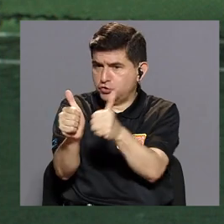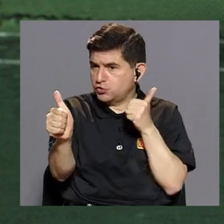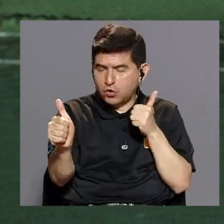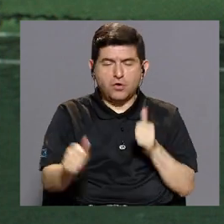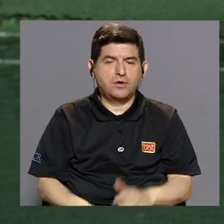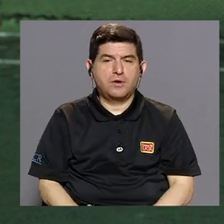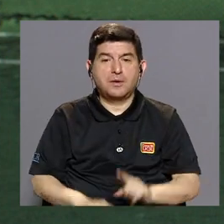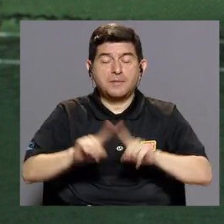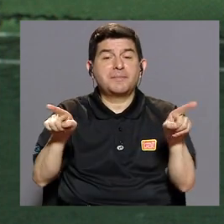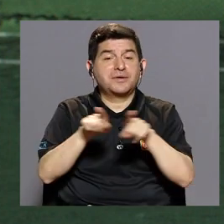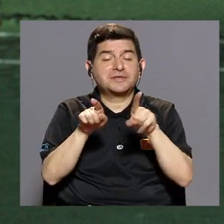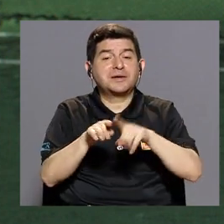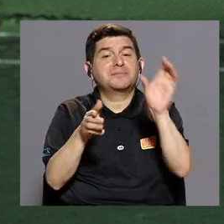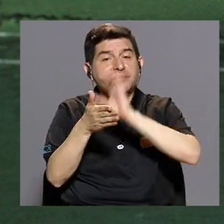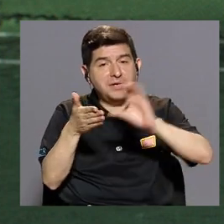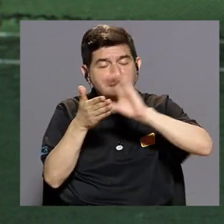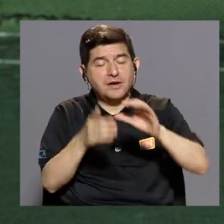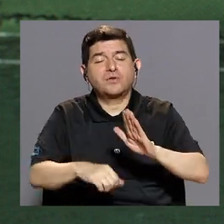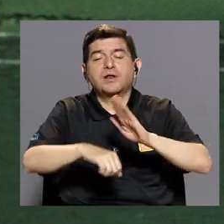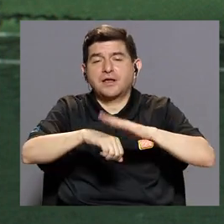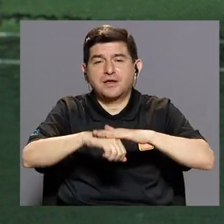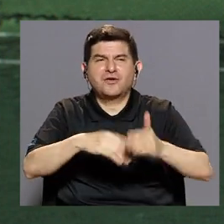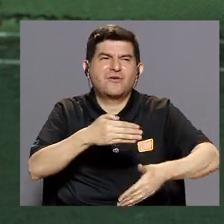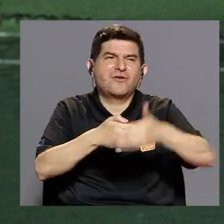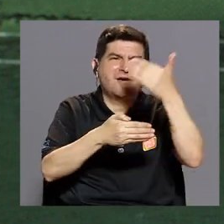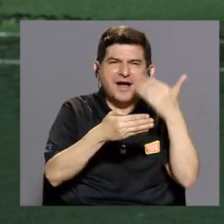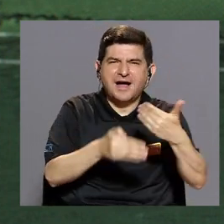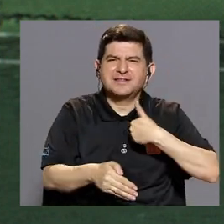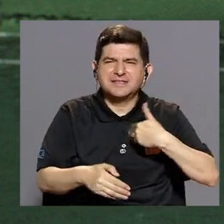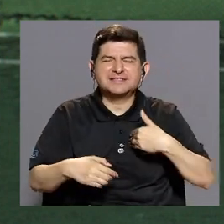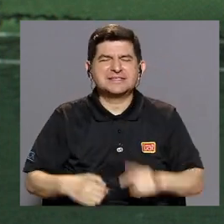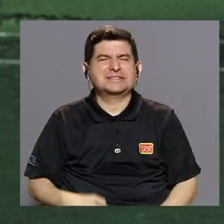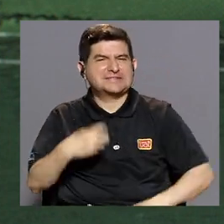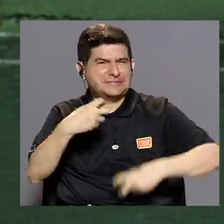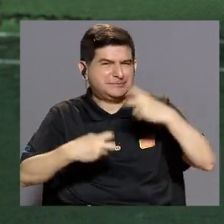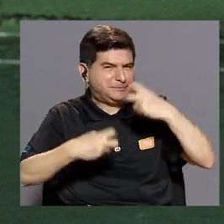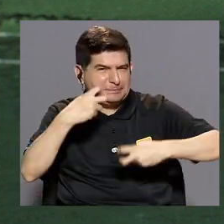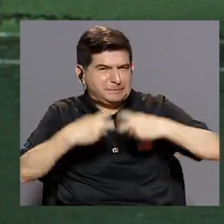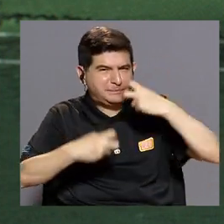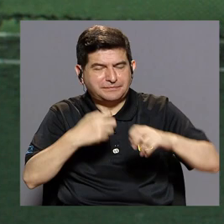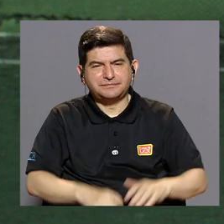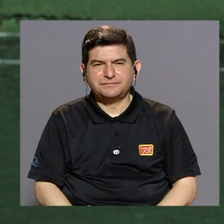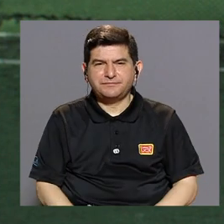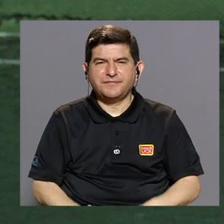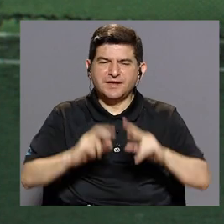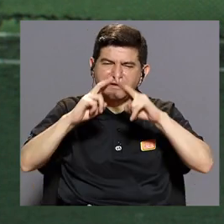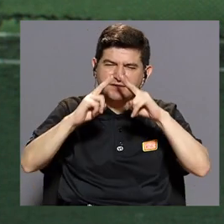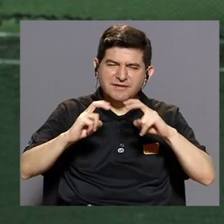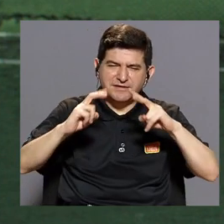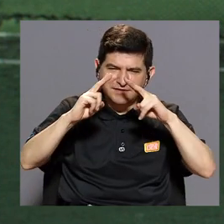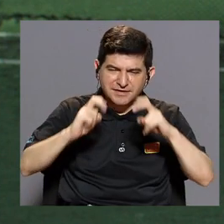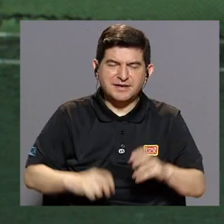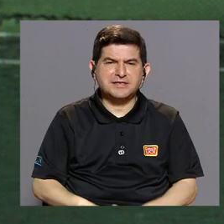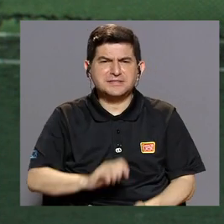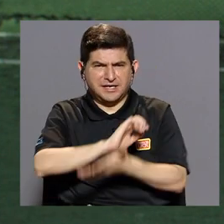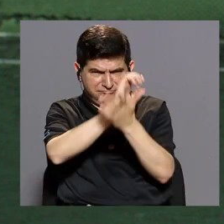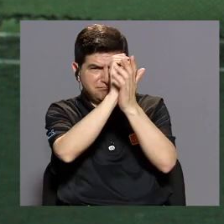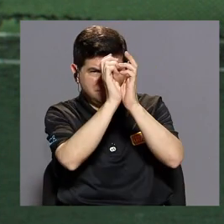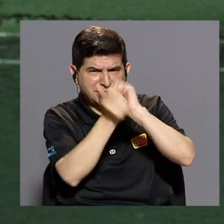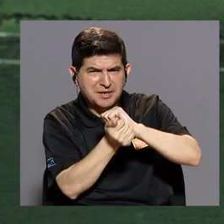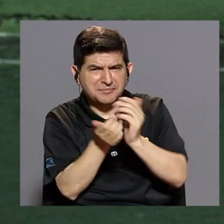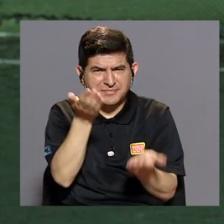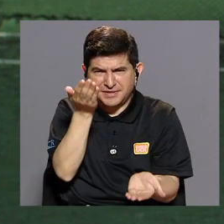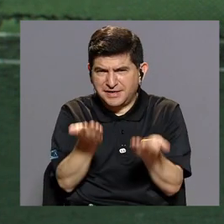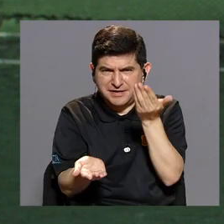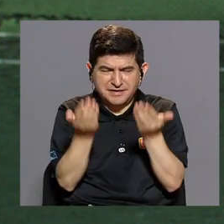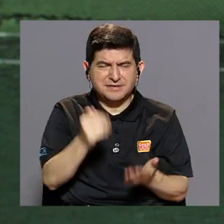rendir, pero también que el colegio les dé ese permiso. Antes teníamos más complicación y analizando un poco, nos ha cambiado un poco por